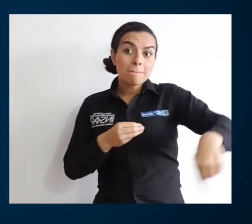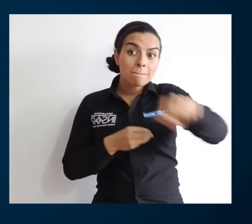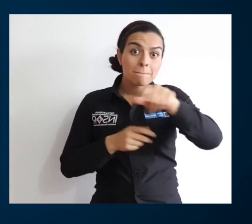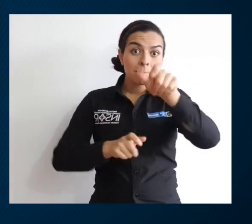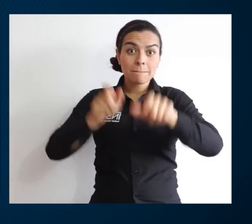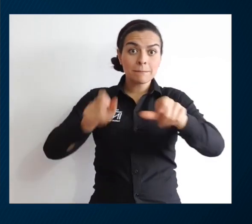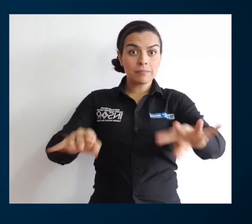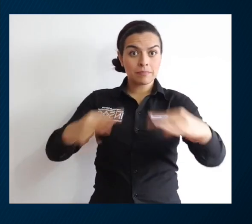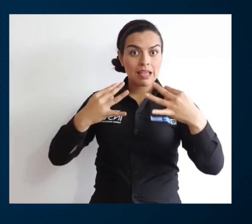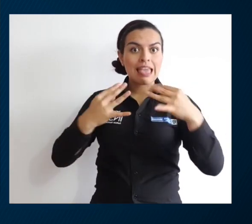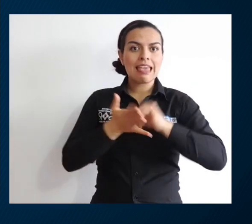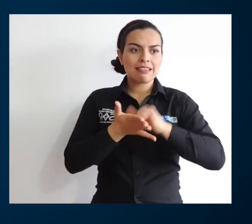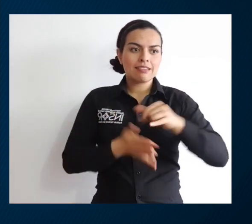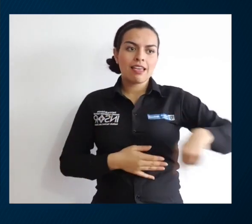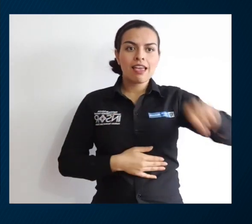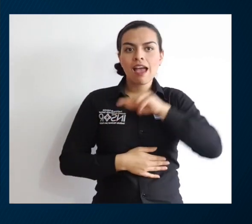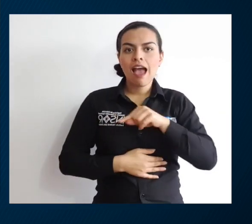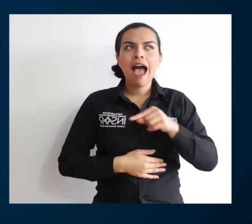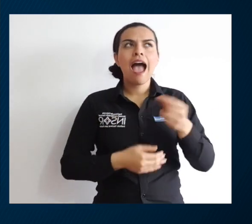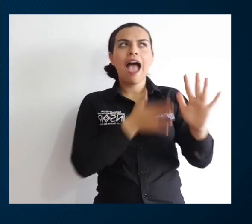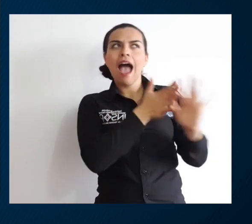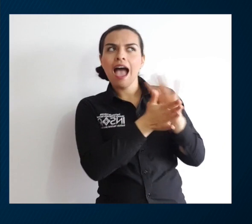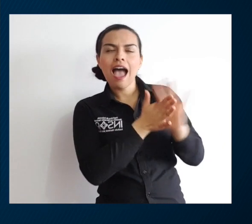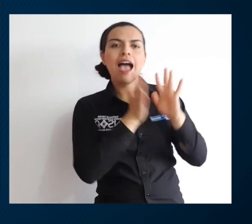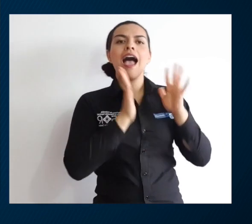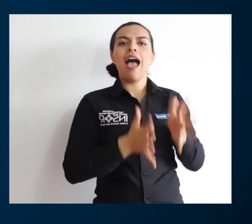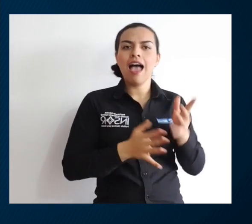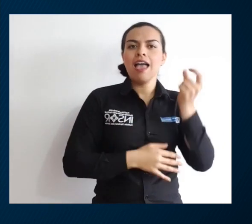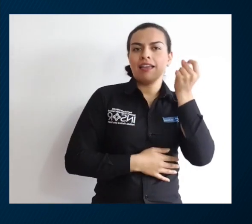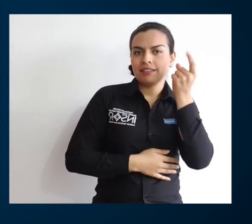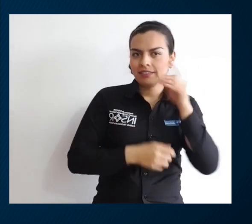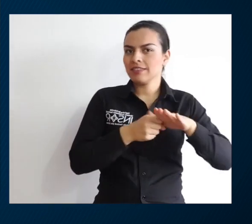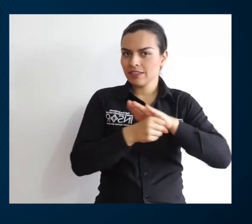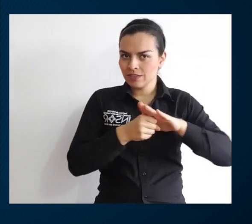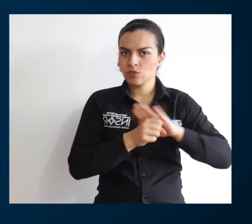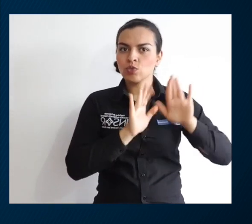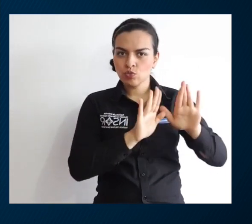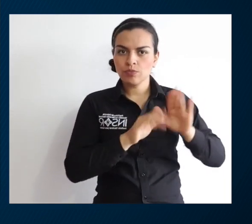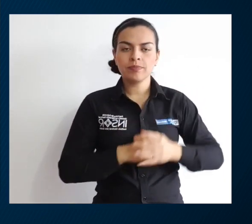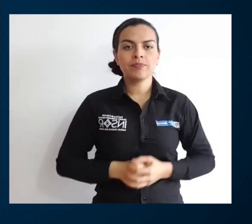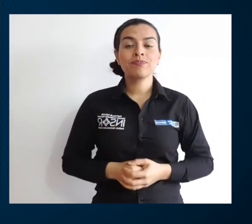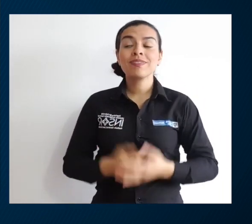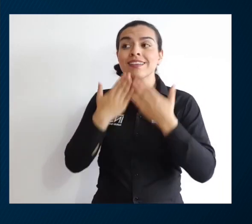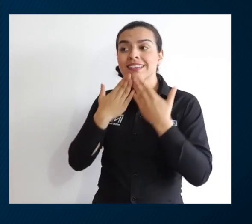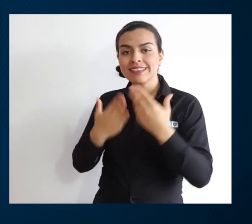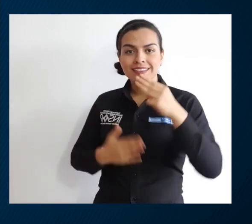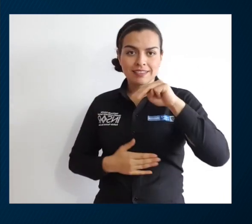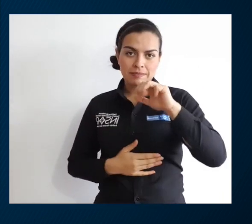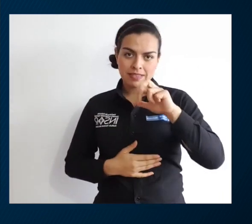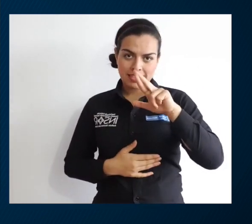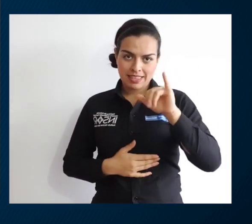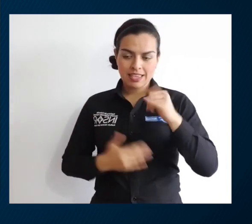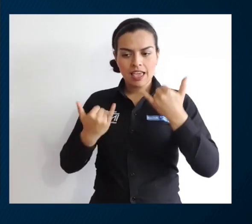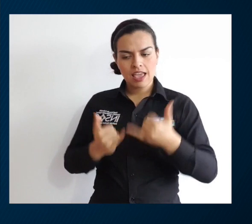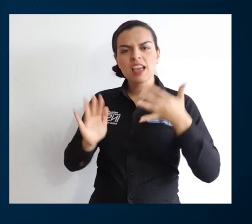encuentran? Cuéntanos, me gustaría que antes un poquito, para que los que nos están viendo y oyendo puedan entender